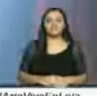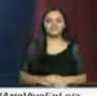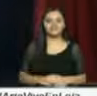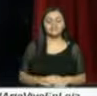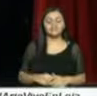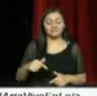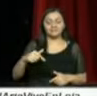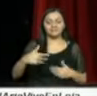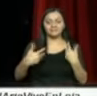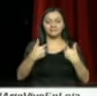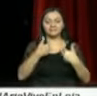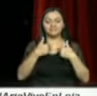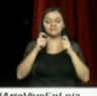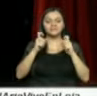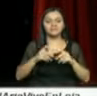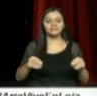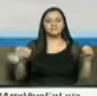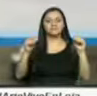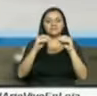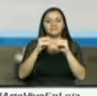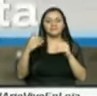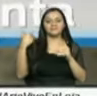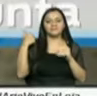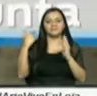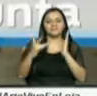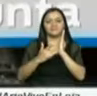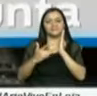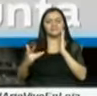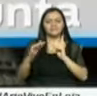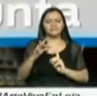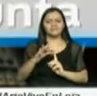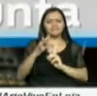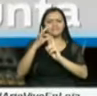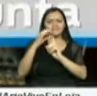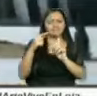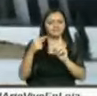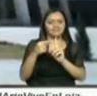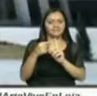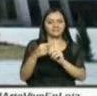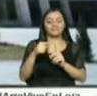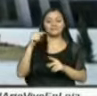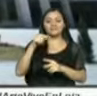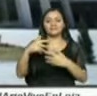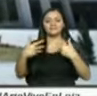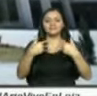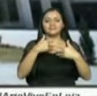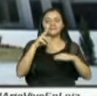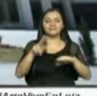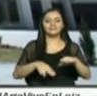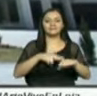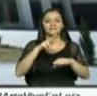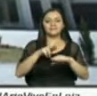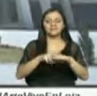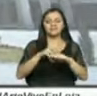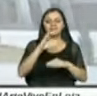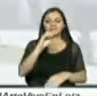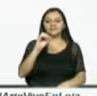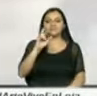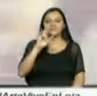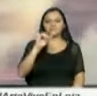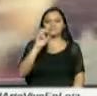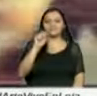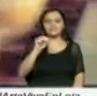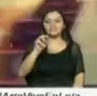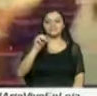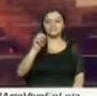Un teatro que además cuenta con tecnología de punta. El Teatro Nacional Benjamín Carrión